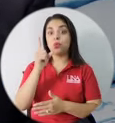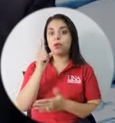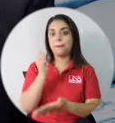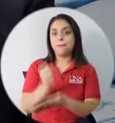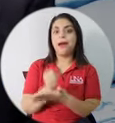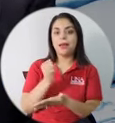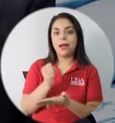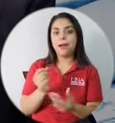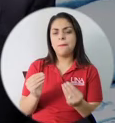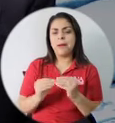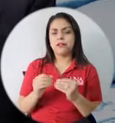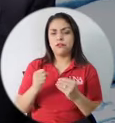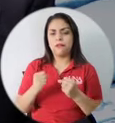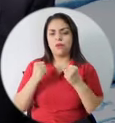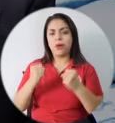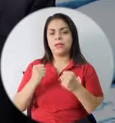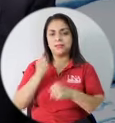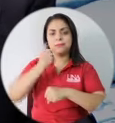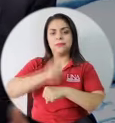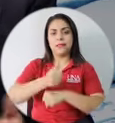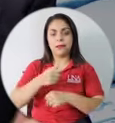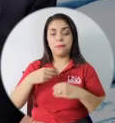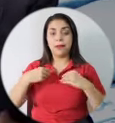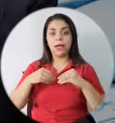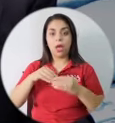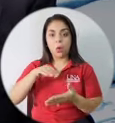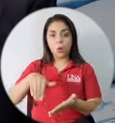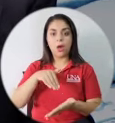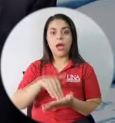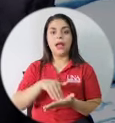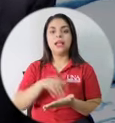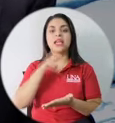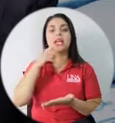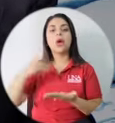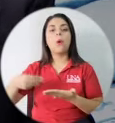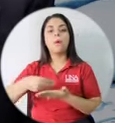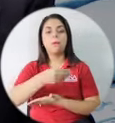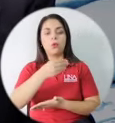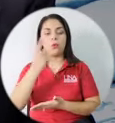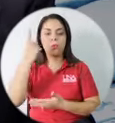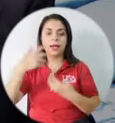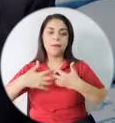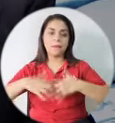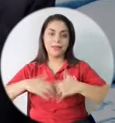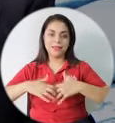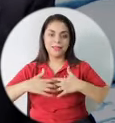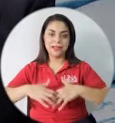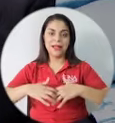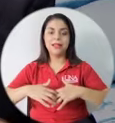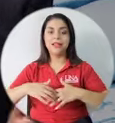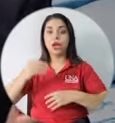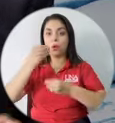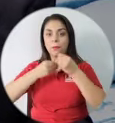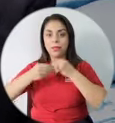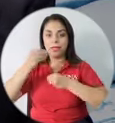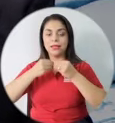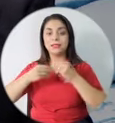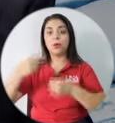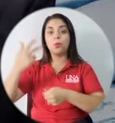marcas más consolidadas en el mercado local fue adquirida por una empresa de